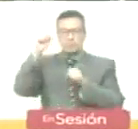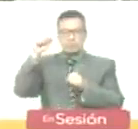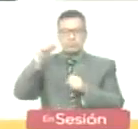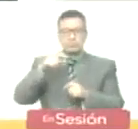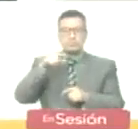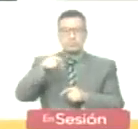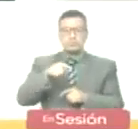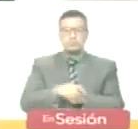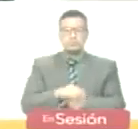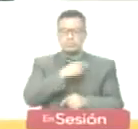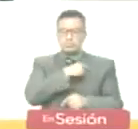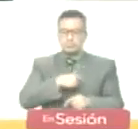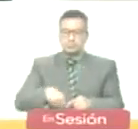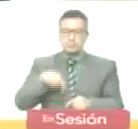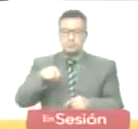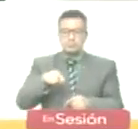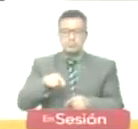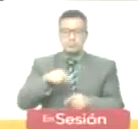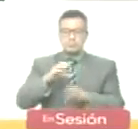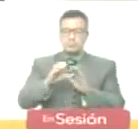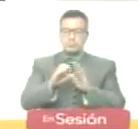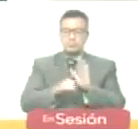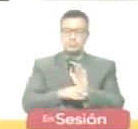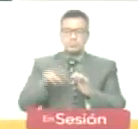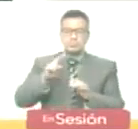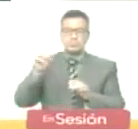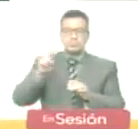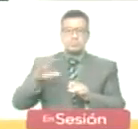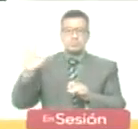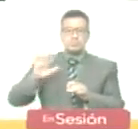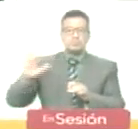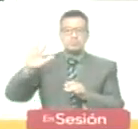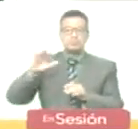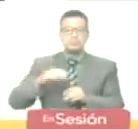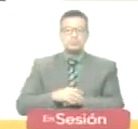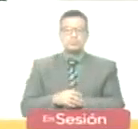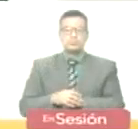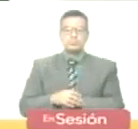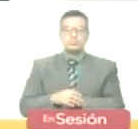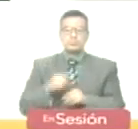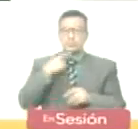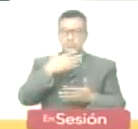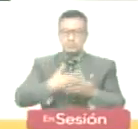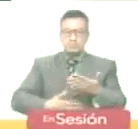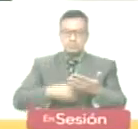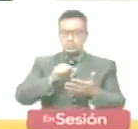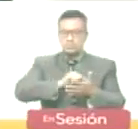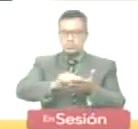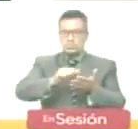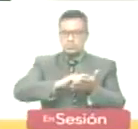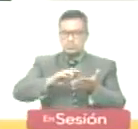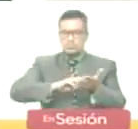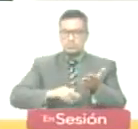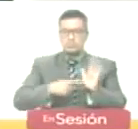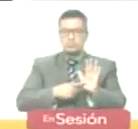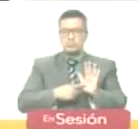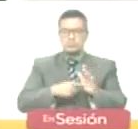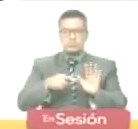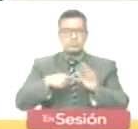Moros, presidente constitucional de la República Bolivariana de Venezuela. Se remite a la Gaceta Oficial a los fines de